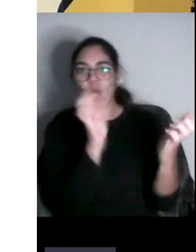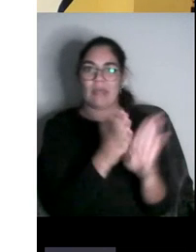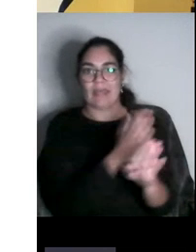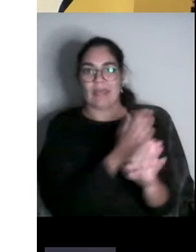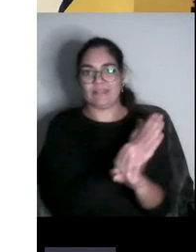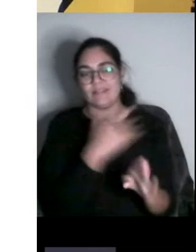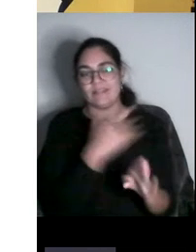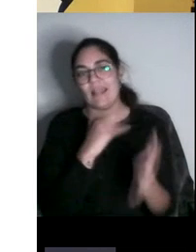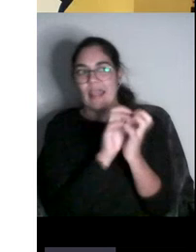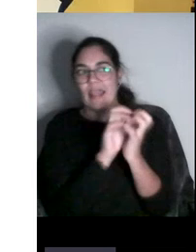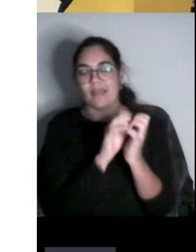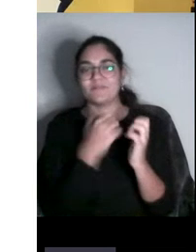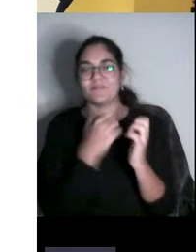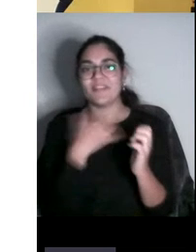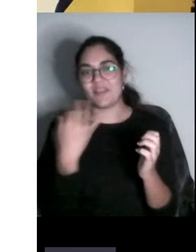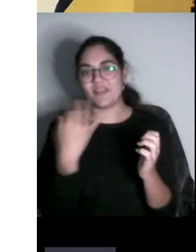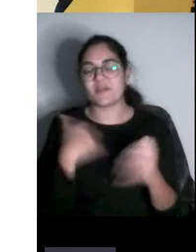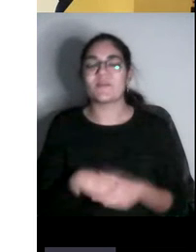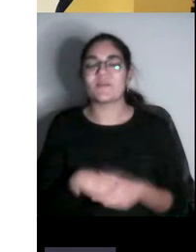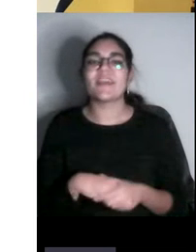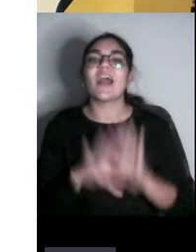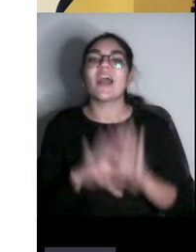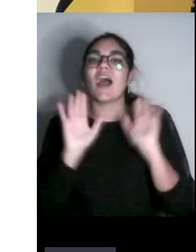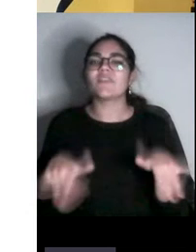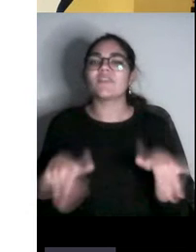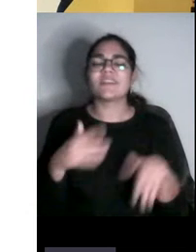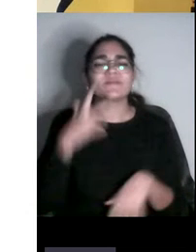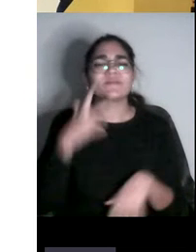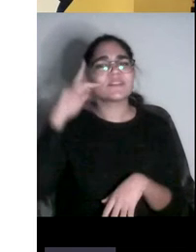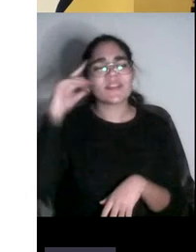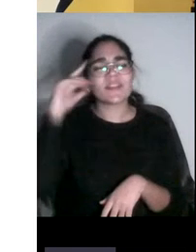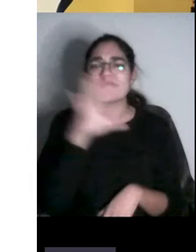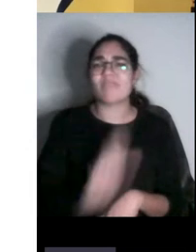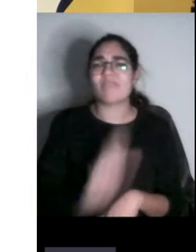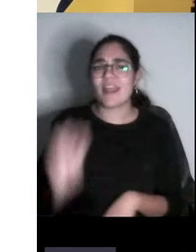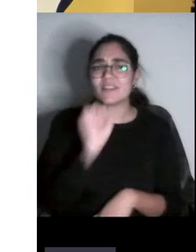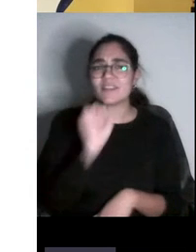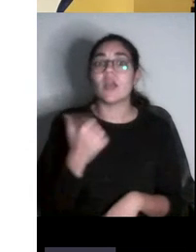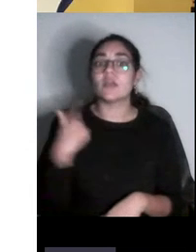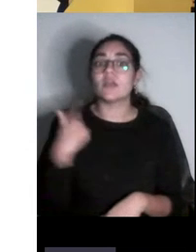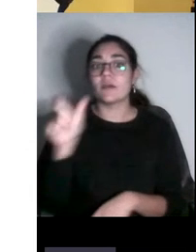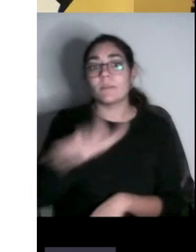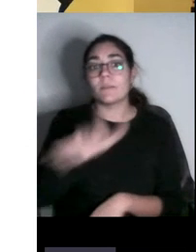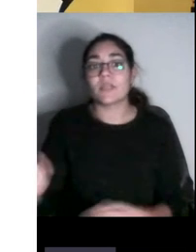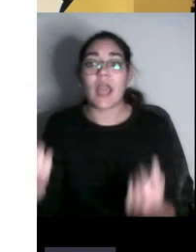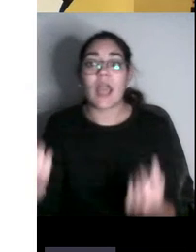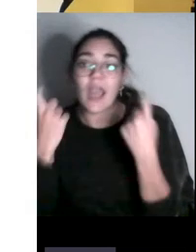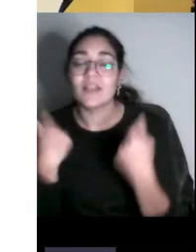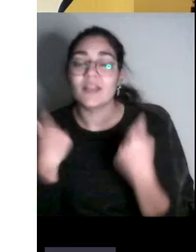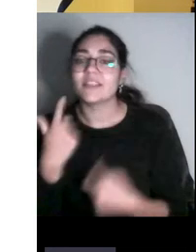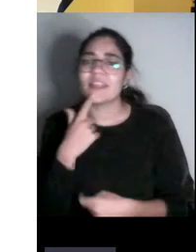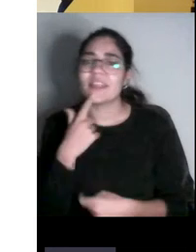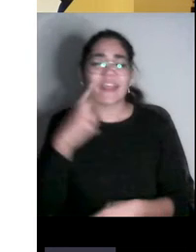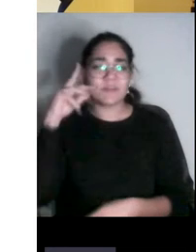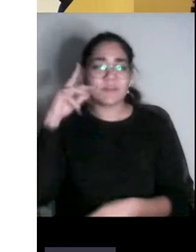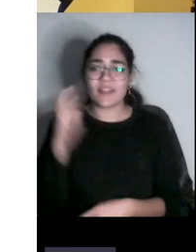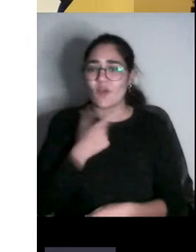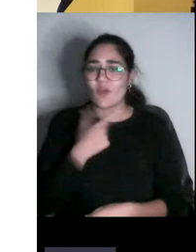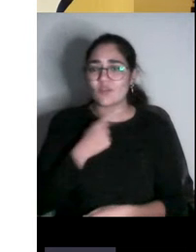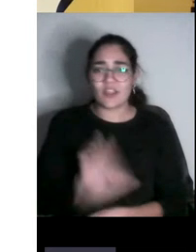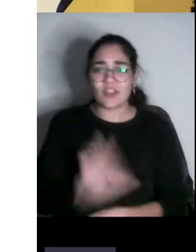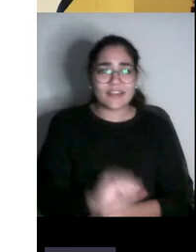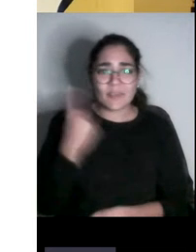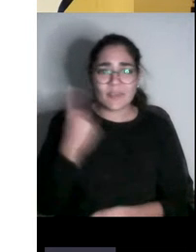bueno esa experiencia fue fantástica de los alumnos terminaron por ejemplo de ser la referencia que la conferencia o el encuentro que menos les haya gustado se hayan motivado